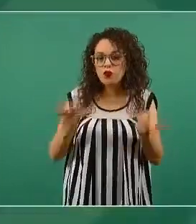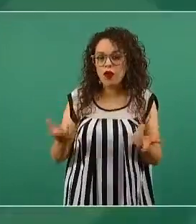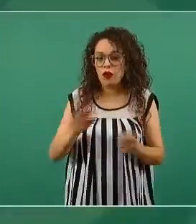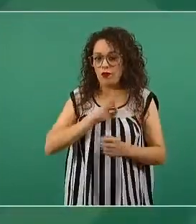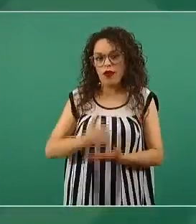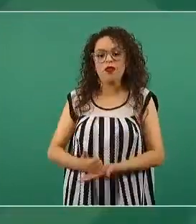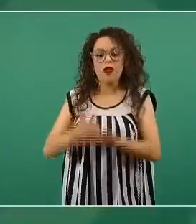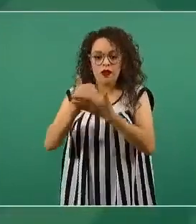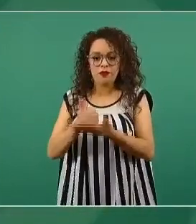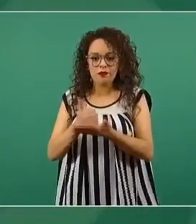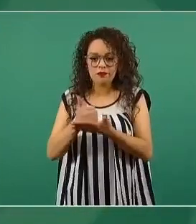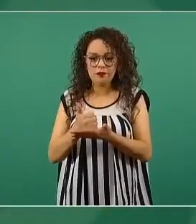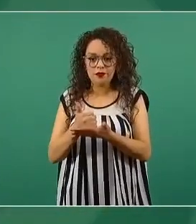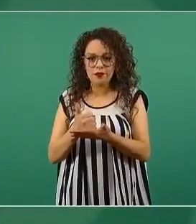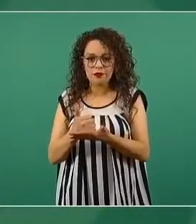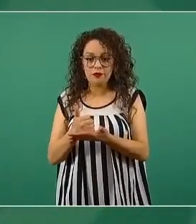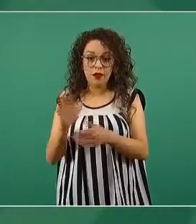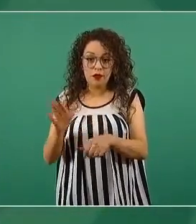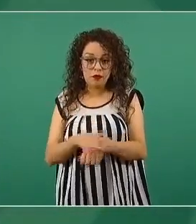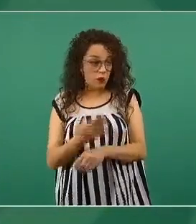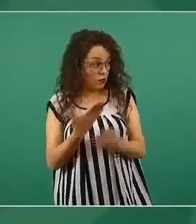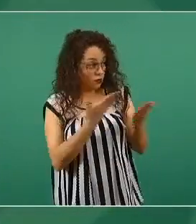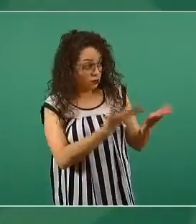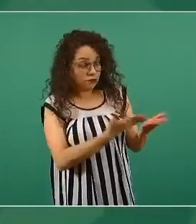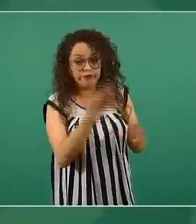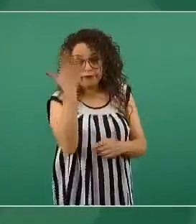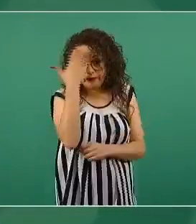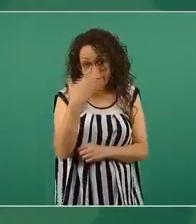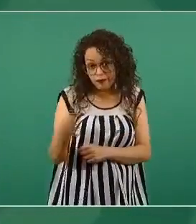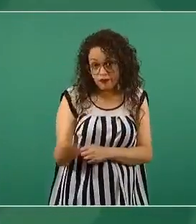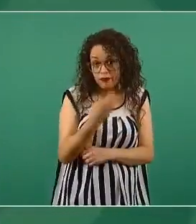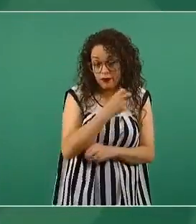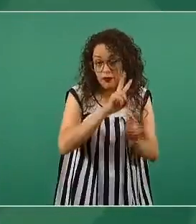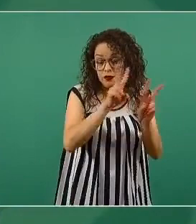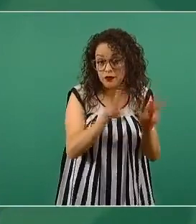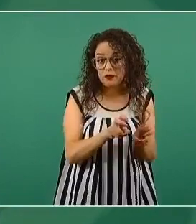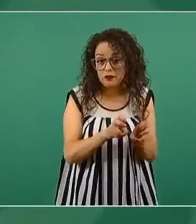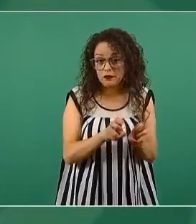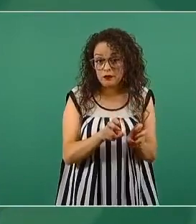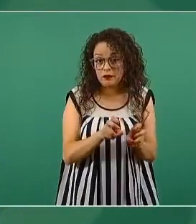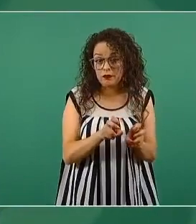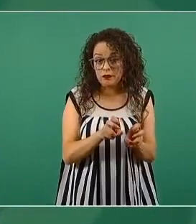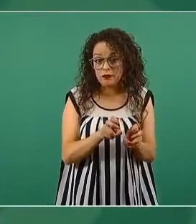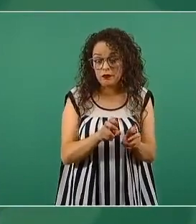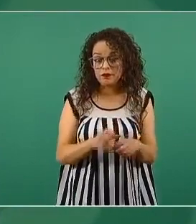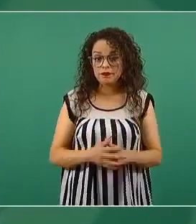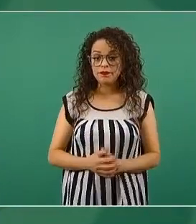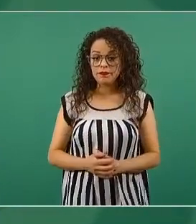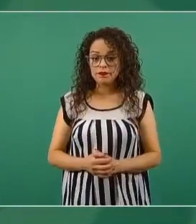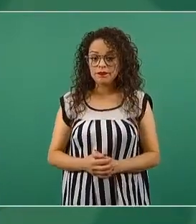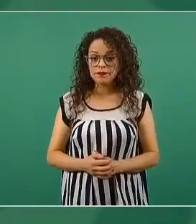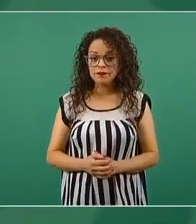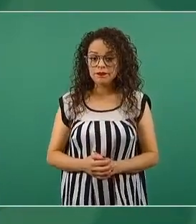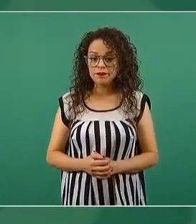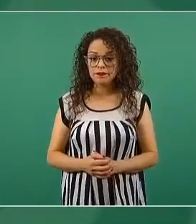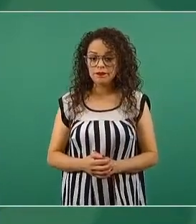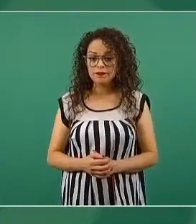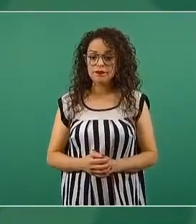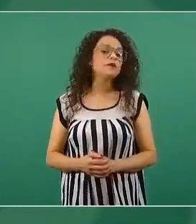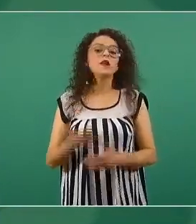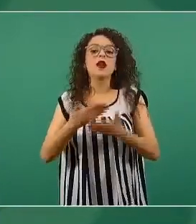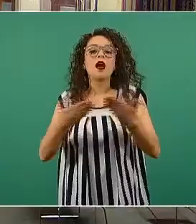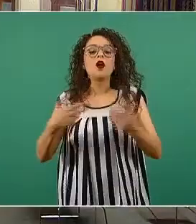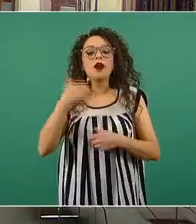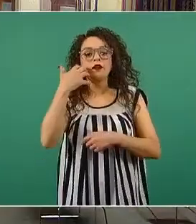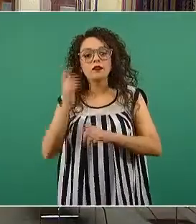pudiera apoyar el doctor, el experto, ¿no?, también en materia sobre esta temática. Me gustaría pasarle la